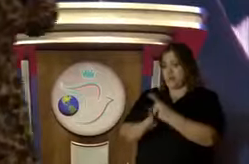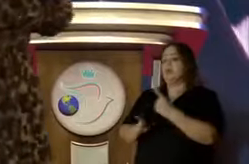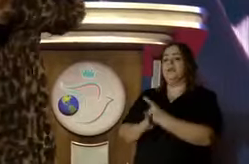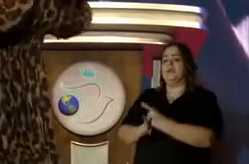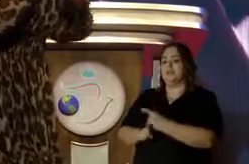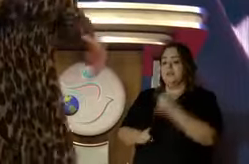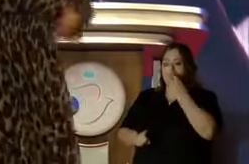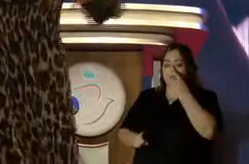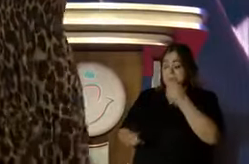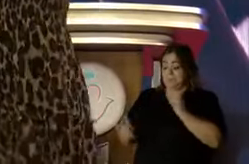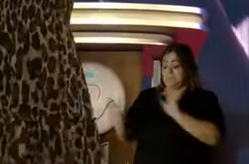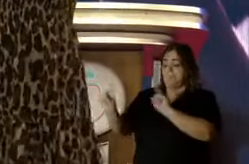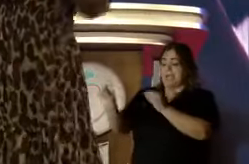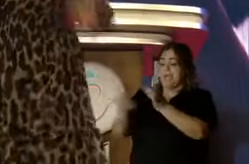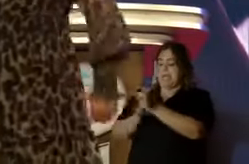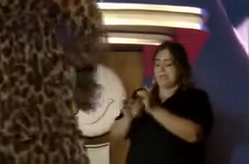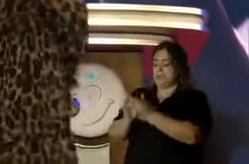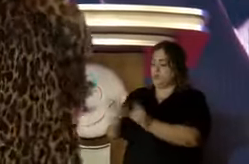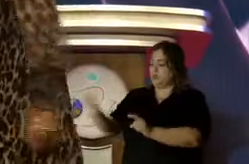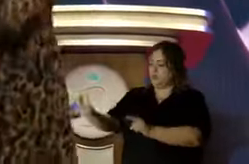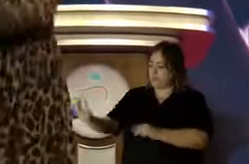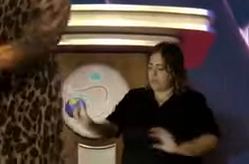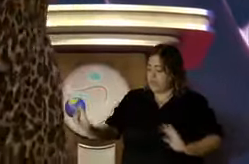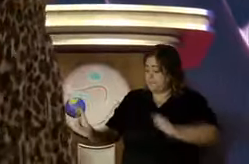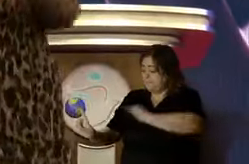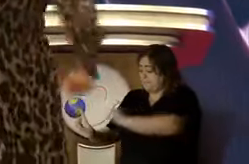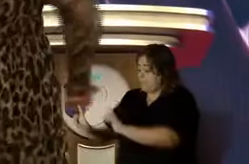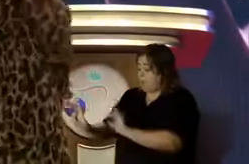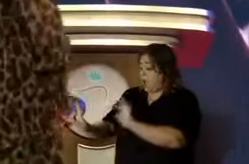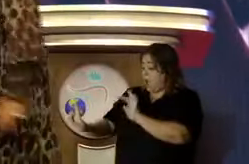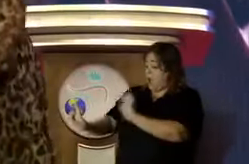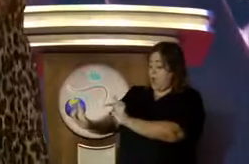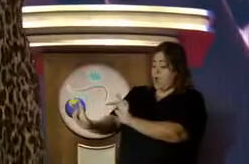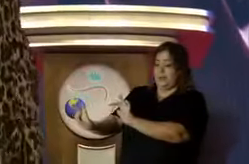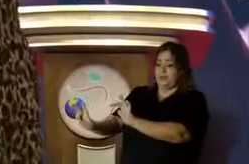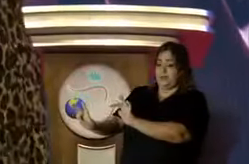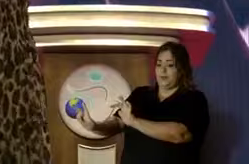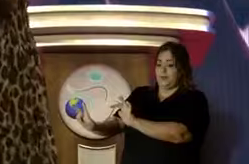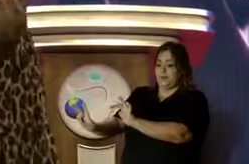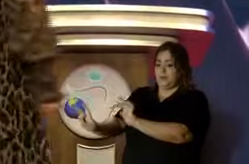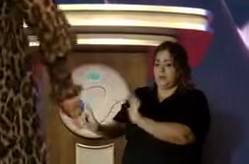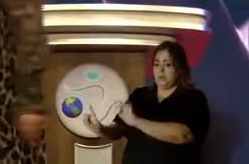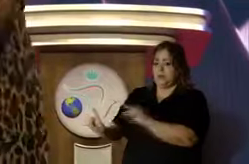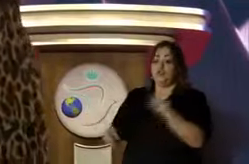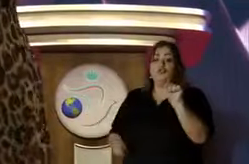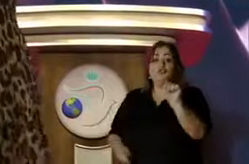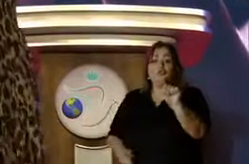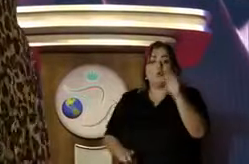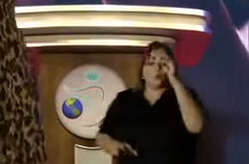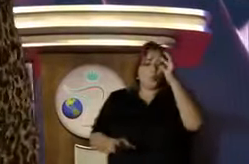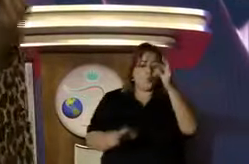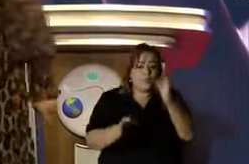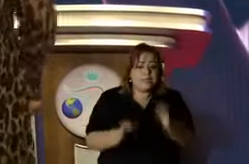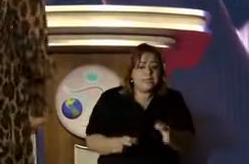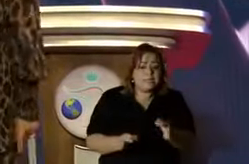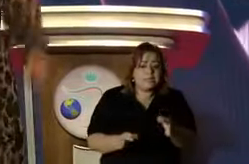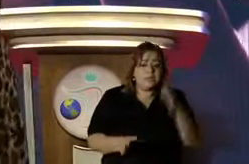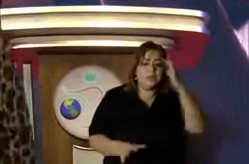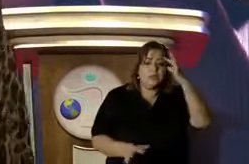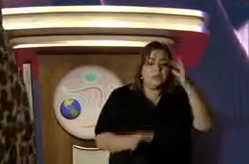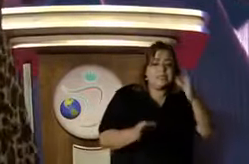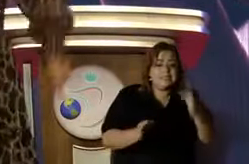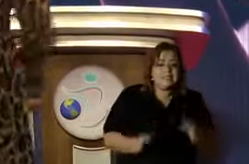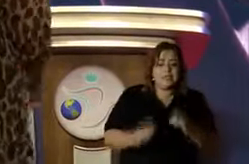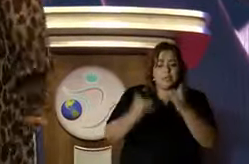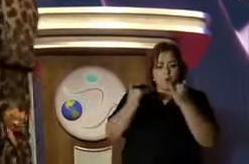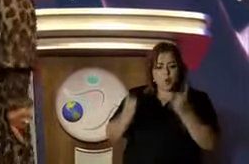por la parte de atrás. Esa fue su decisión. Esa fue su determinación. Es lo que tú decidas hoy, es lo que tú te determines hoy, es lo